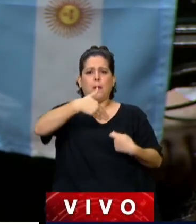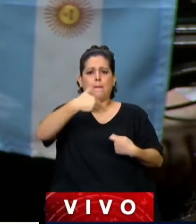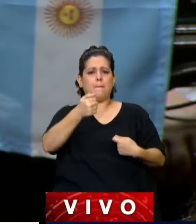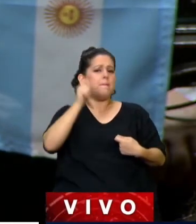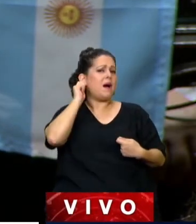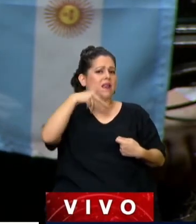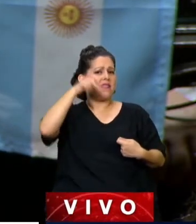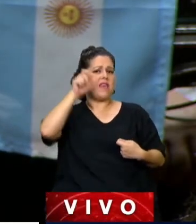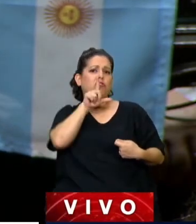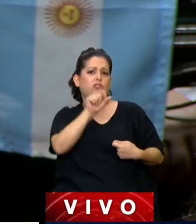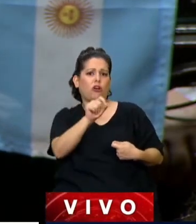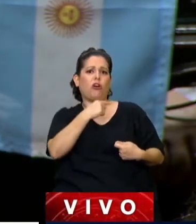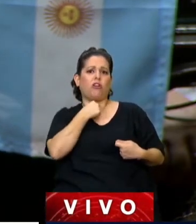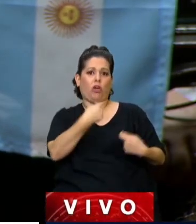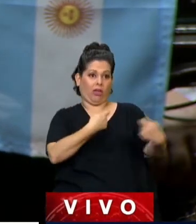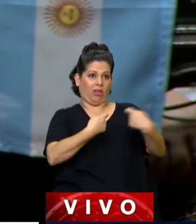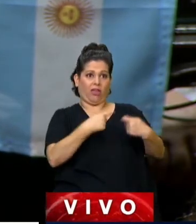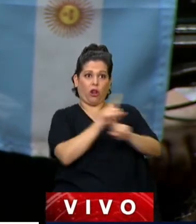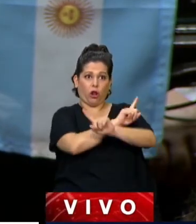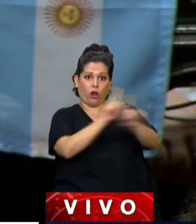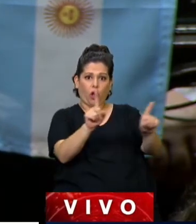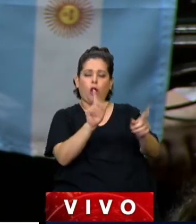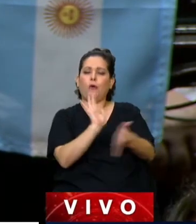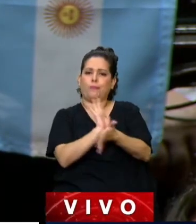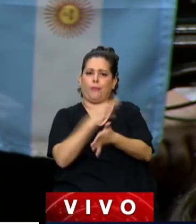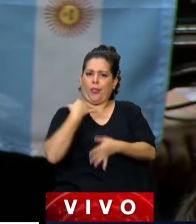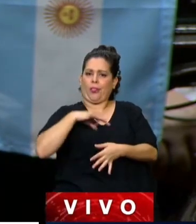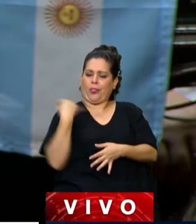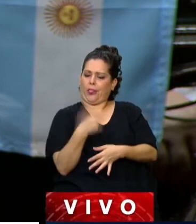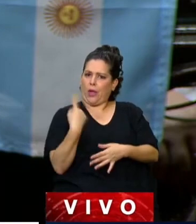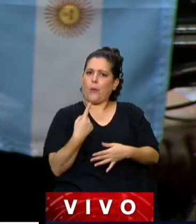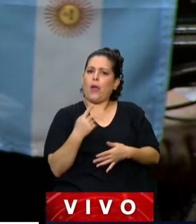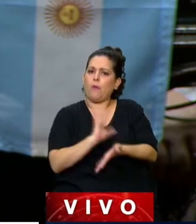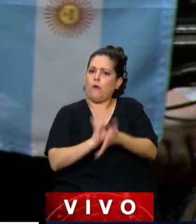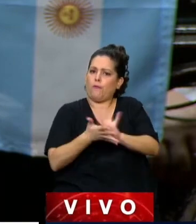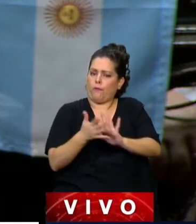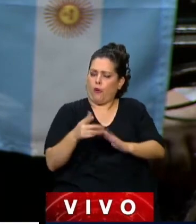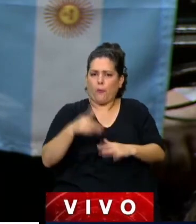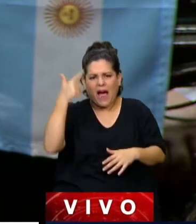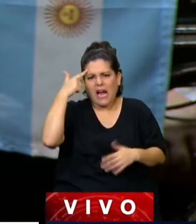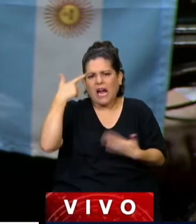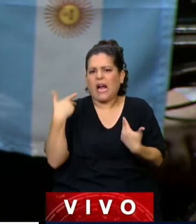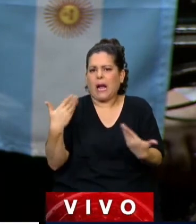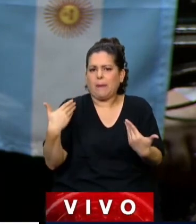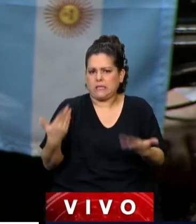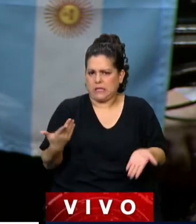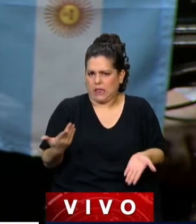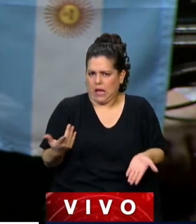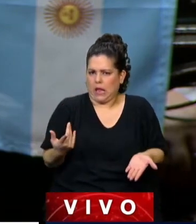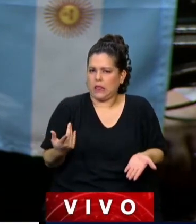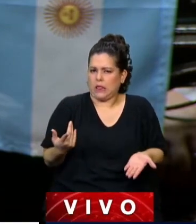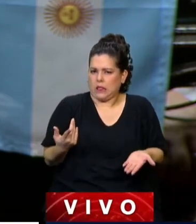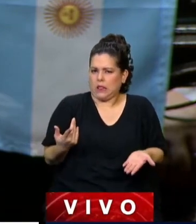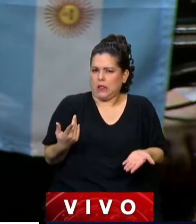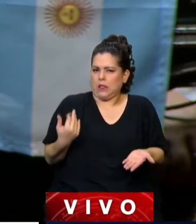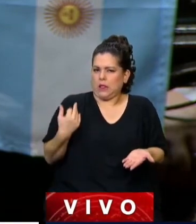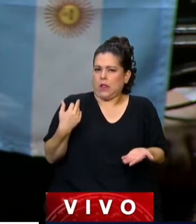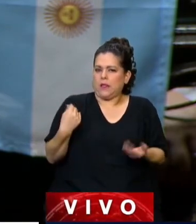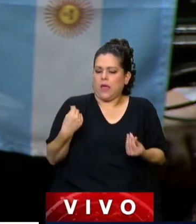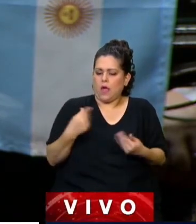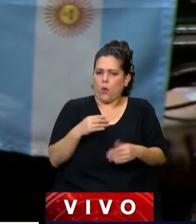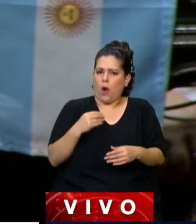que ser capaces de tener la estatura política, la capacidad de poder